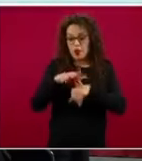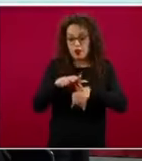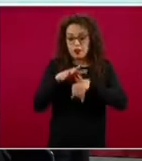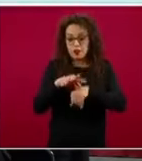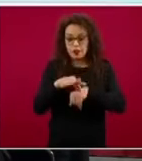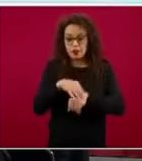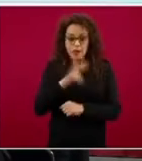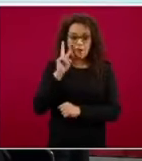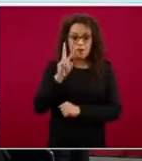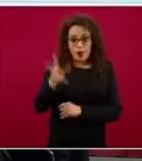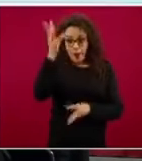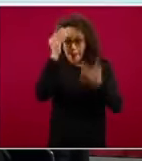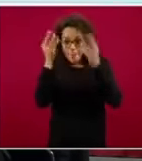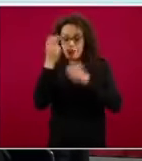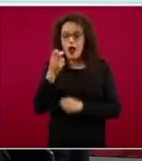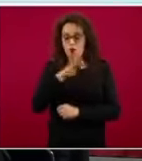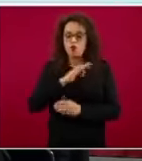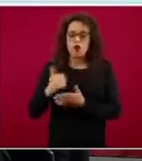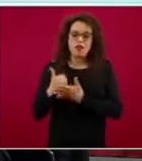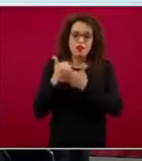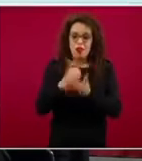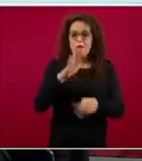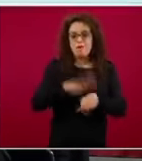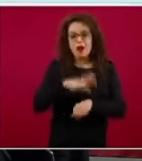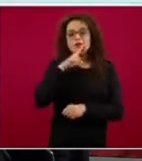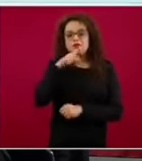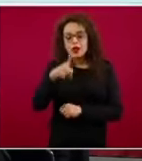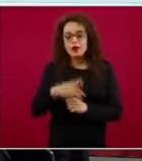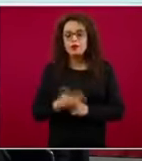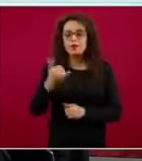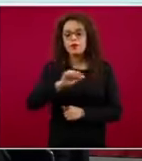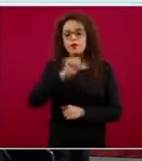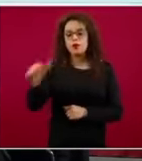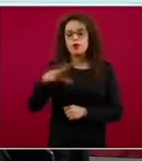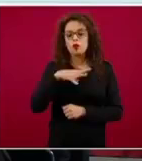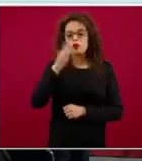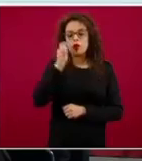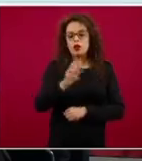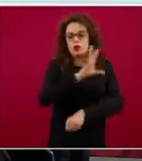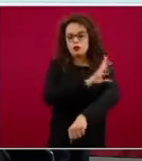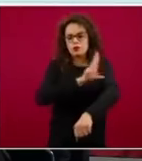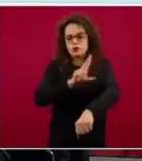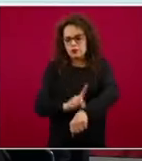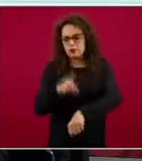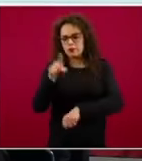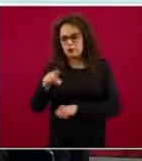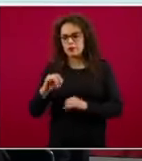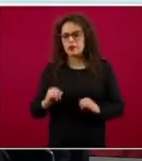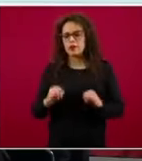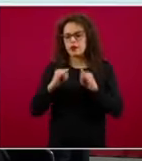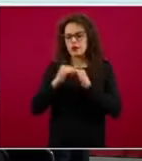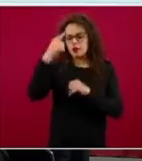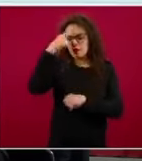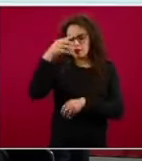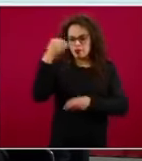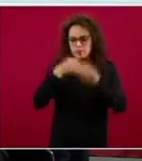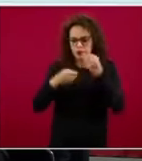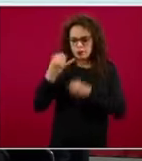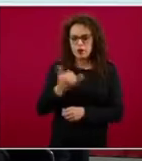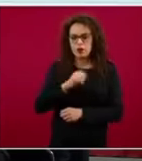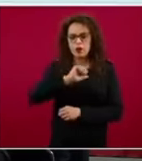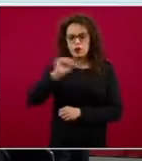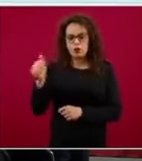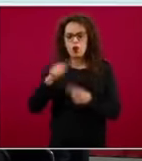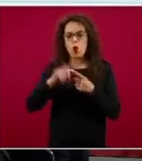también en un esfuerzo muy importante coordinado tanto por el Instituto de Nutrición, de Ciencias Médicas y Nutrición Salvador Subirán,